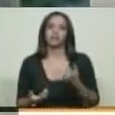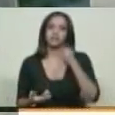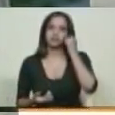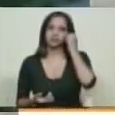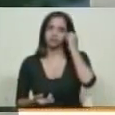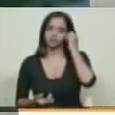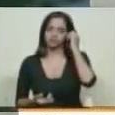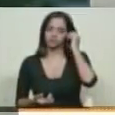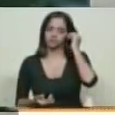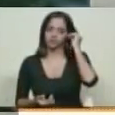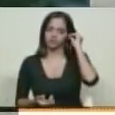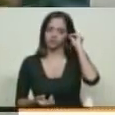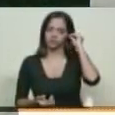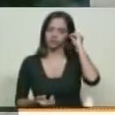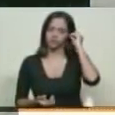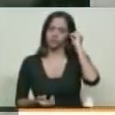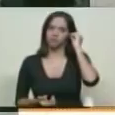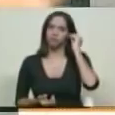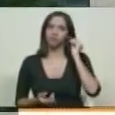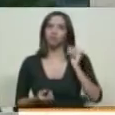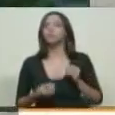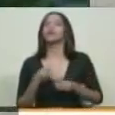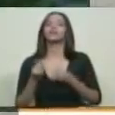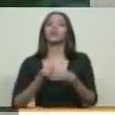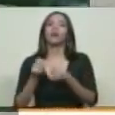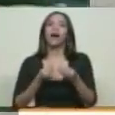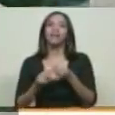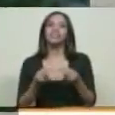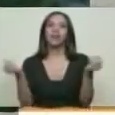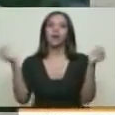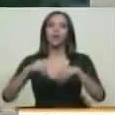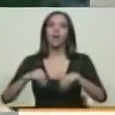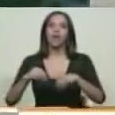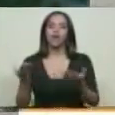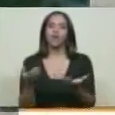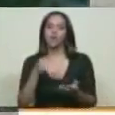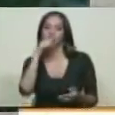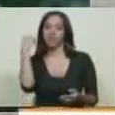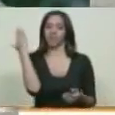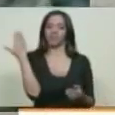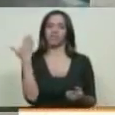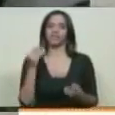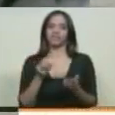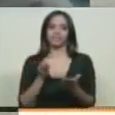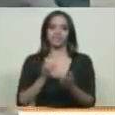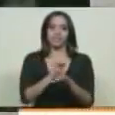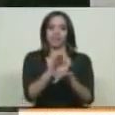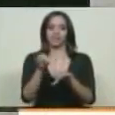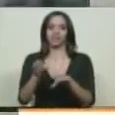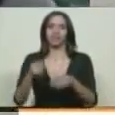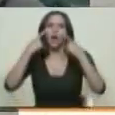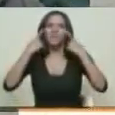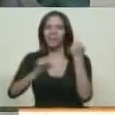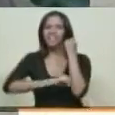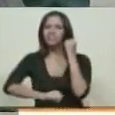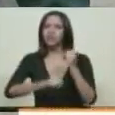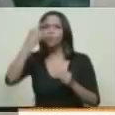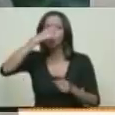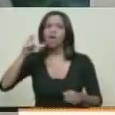¿Por qué tú vas a hacer negocios con la burguesía y a repartirte una tajada? ¿No ves que estás traicionando a un